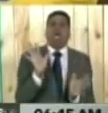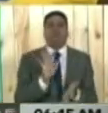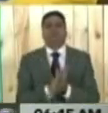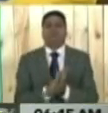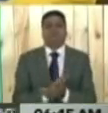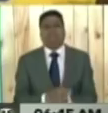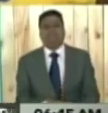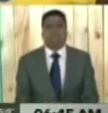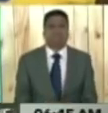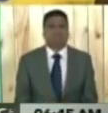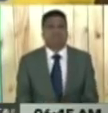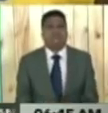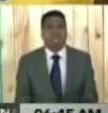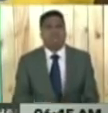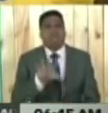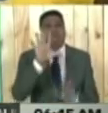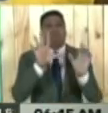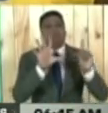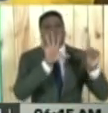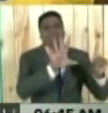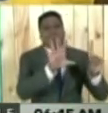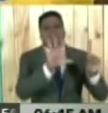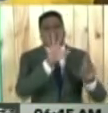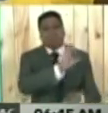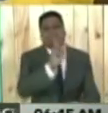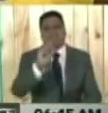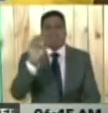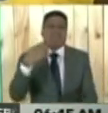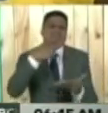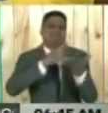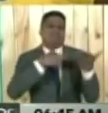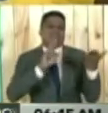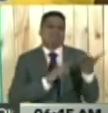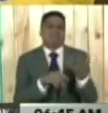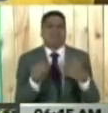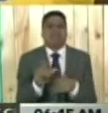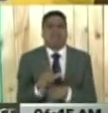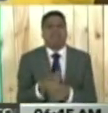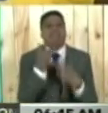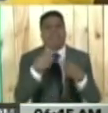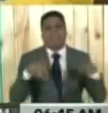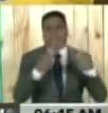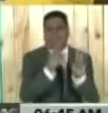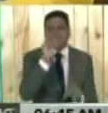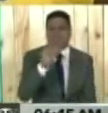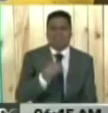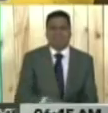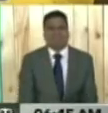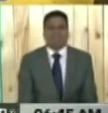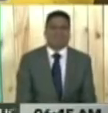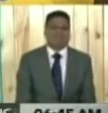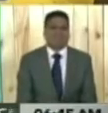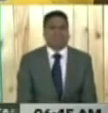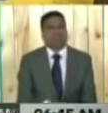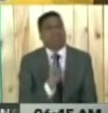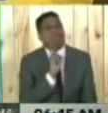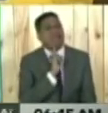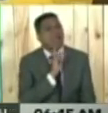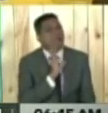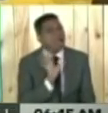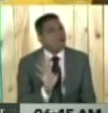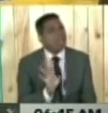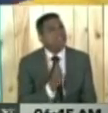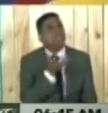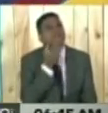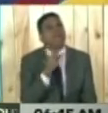el CNE no tiene por qué basarse en las 600.000 chimbas y tiene que revisarme las que sí son válidas. Según ese concepto de justicia de Ramón Alú, si a mí me